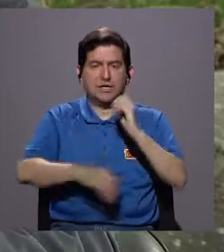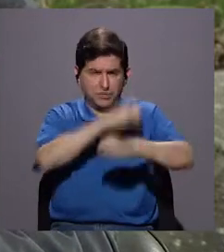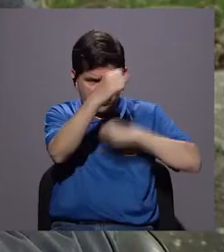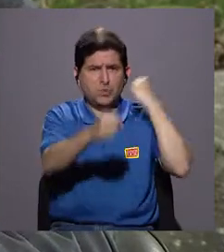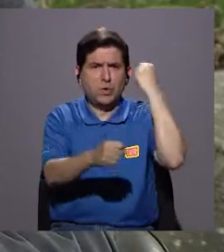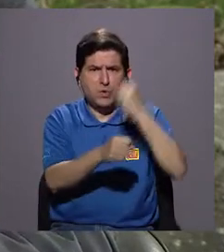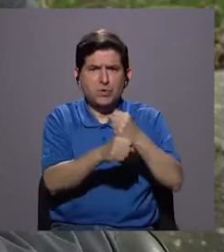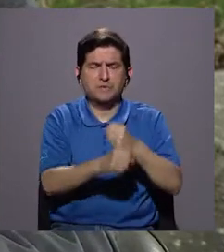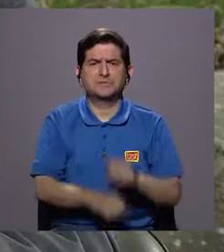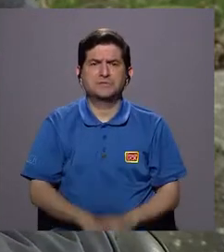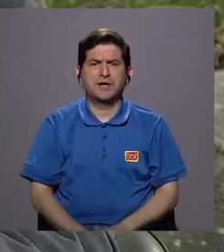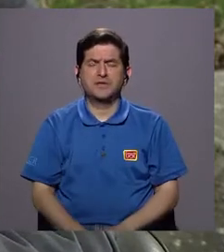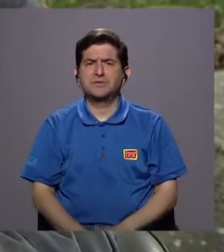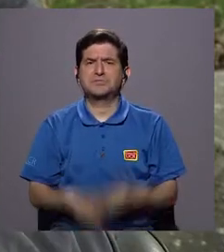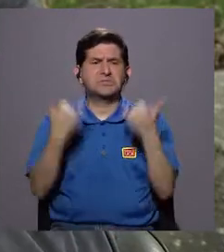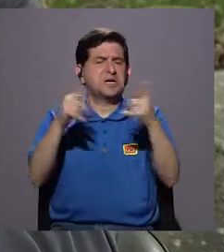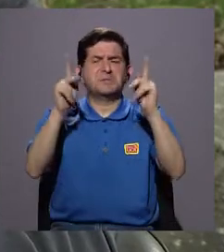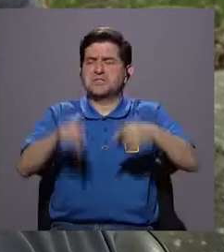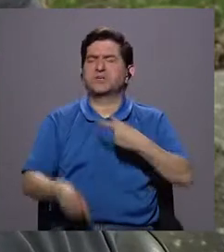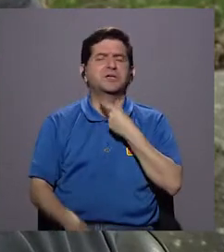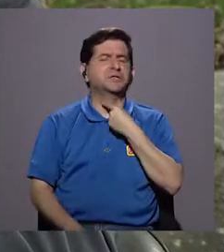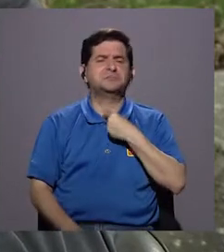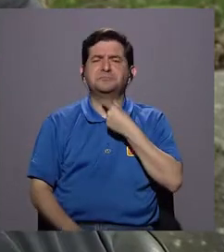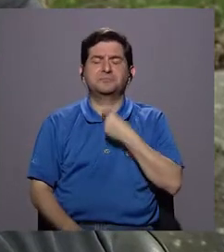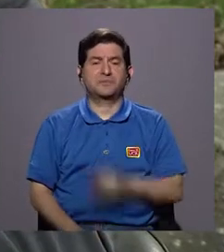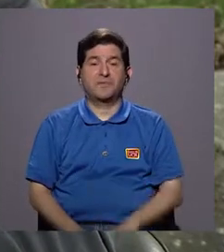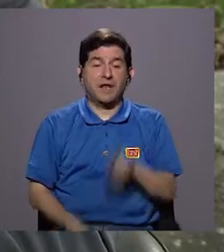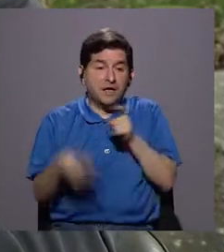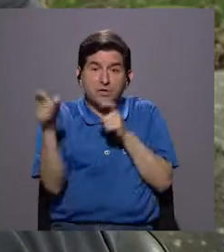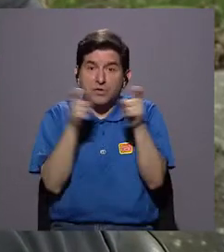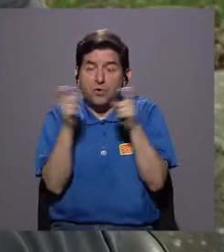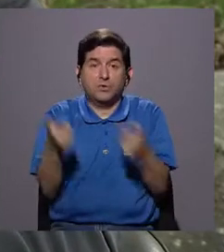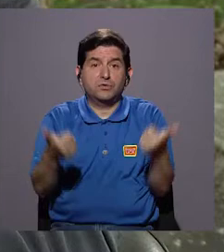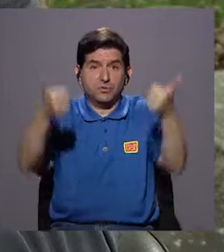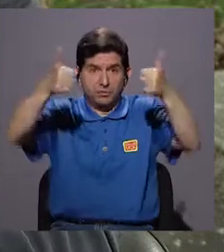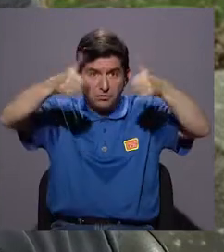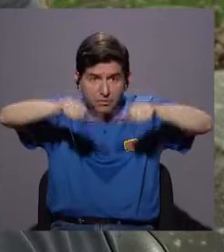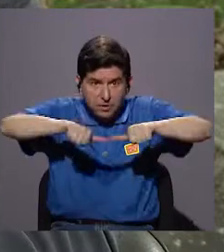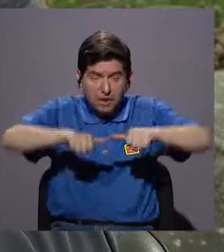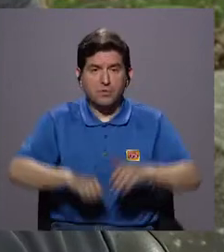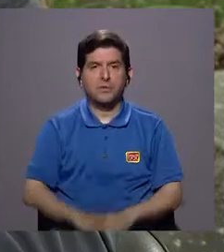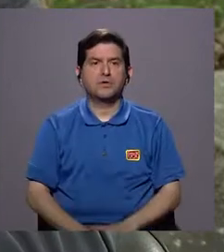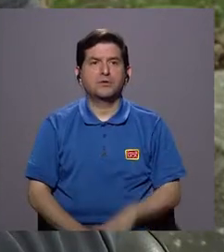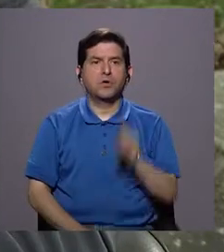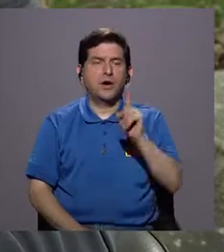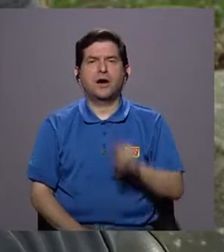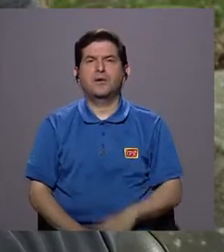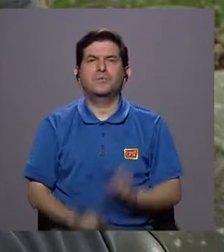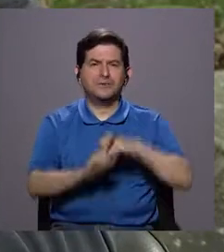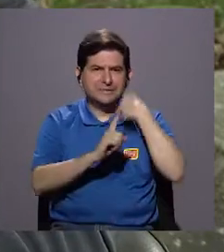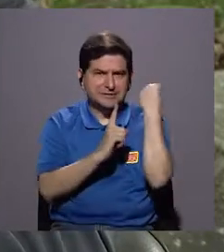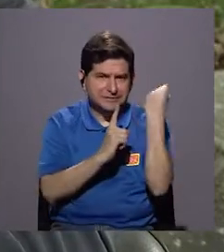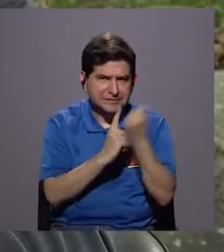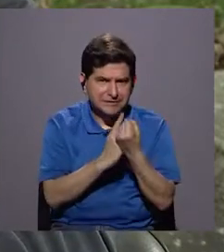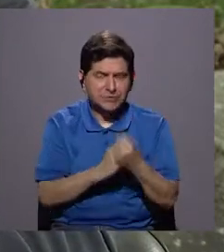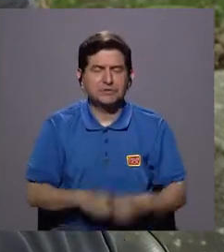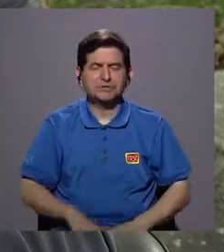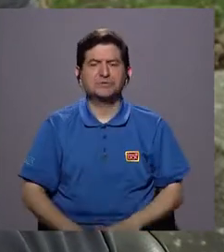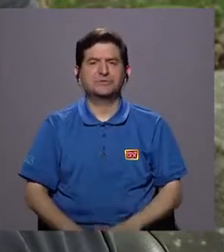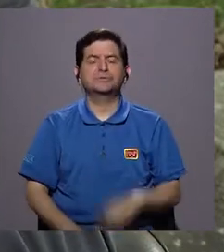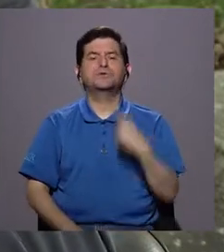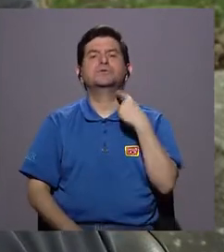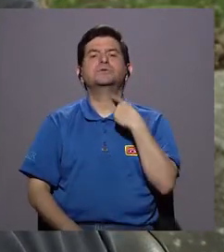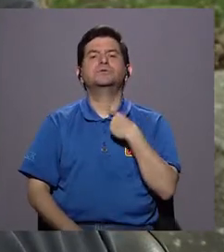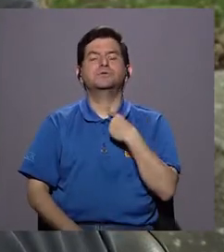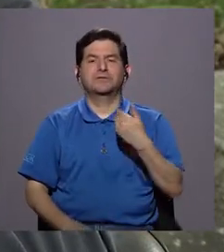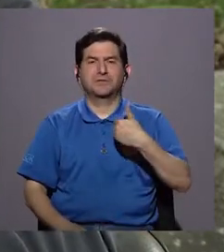se quita la sed. La sed viene regulada de acuerdo a es un reflejo, en donde a nivel del cuello